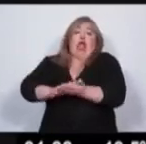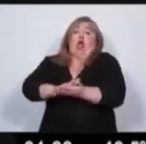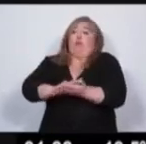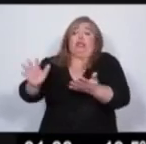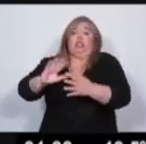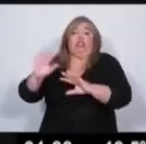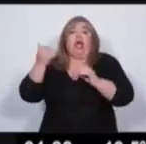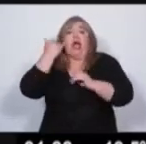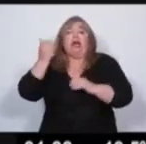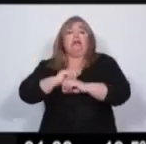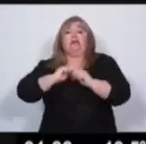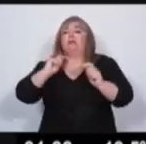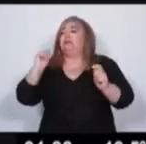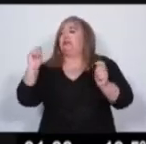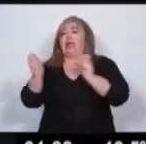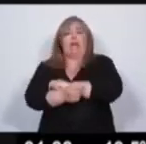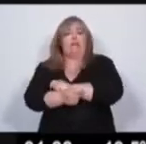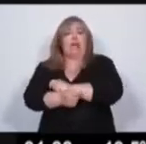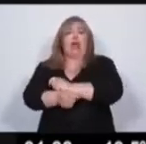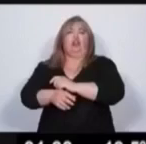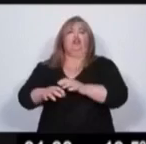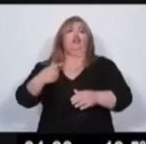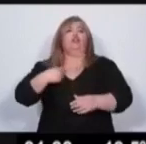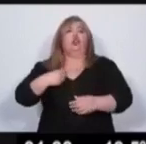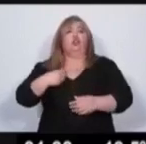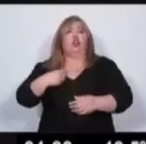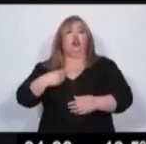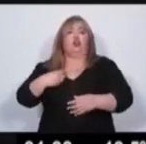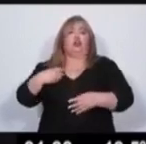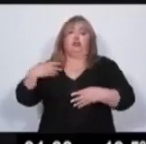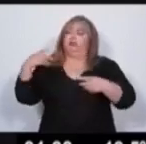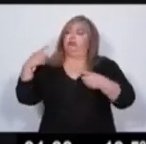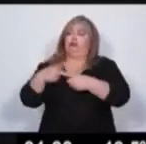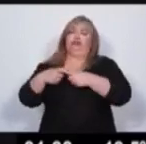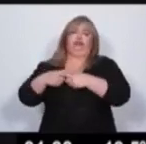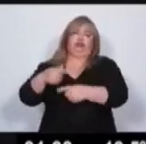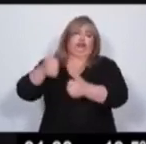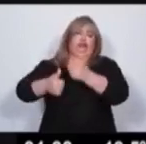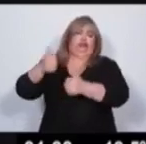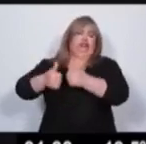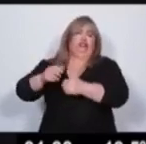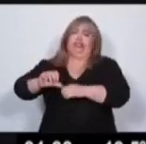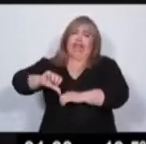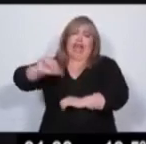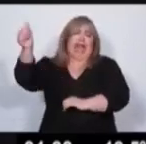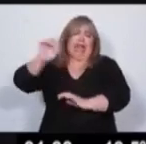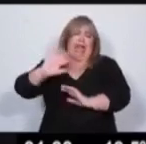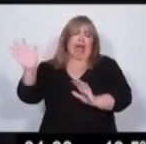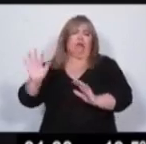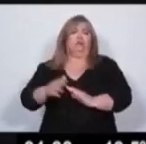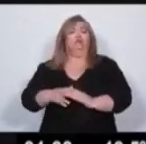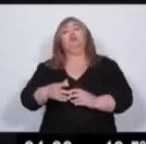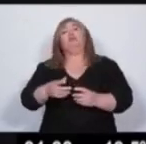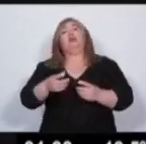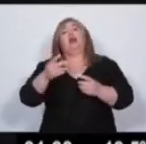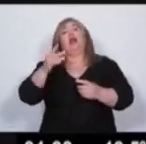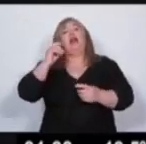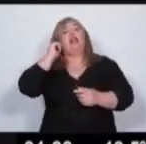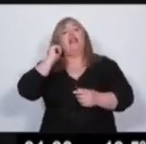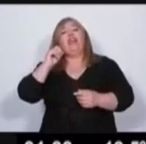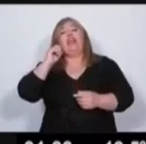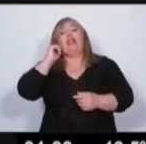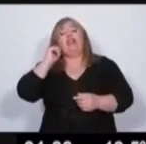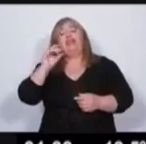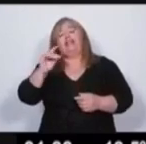la batalla necesitamos una dge que no esté conducida más ni por periodistas